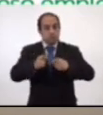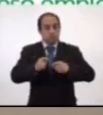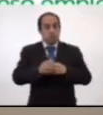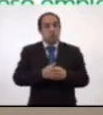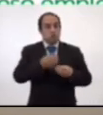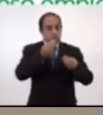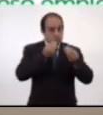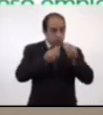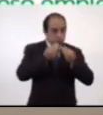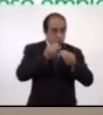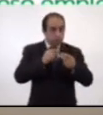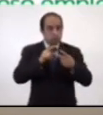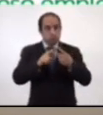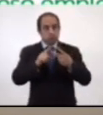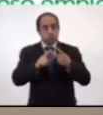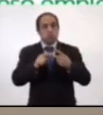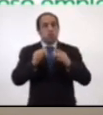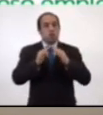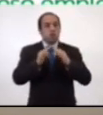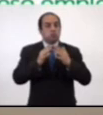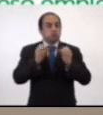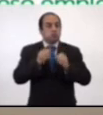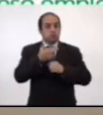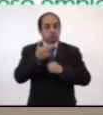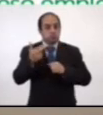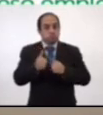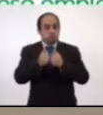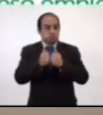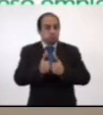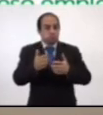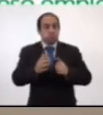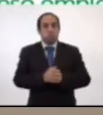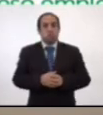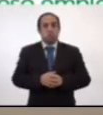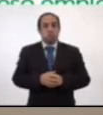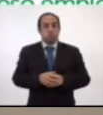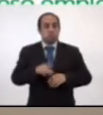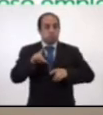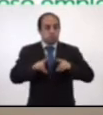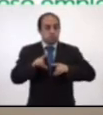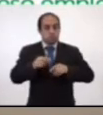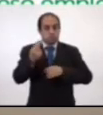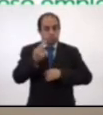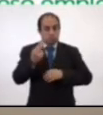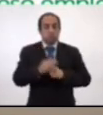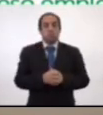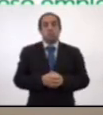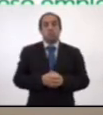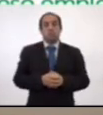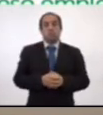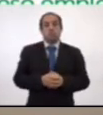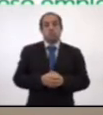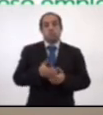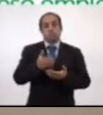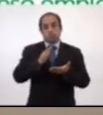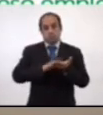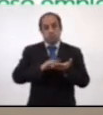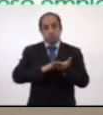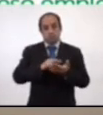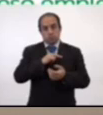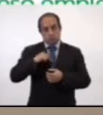de alimentación y alojamiento en los casos que así se requieren y nos es